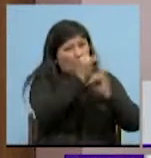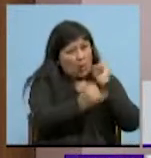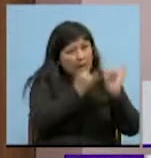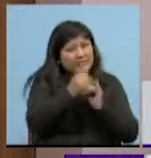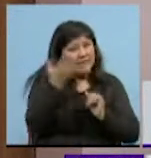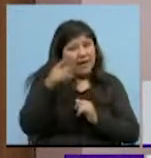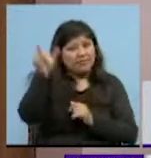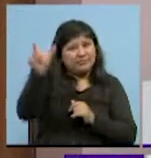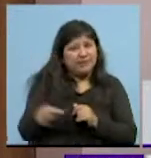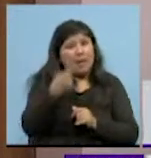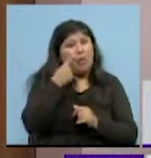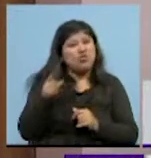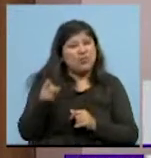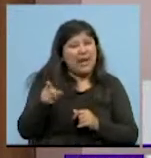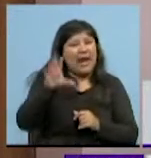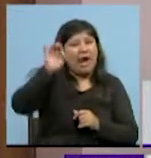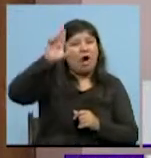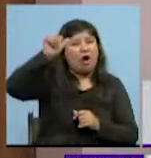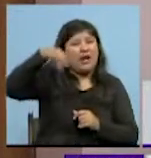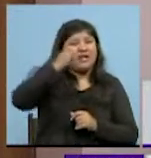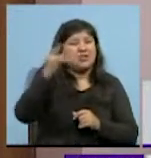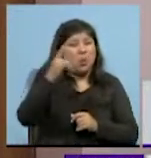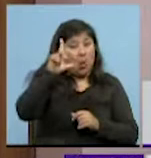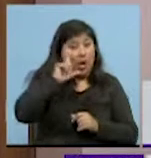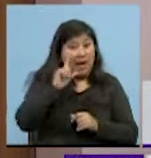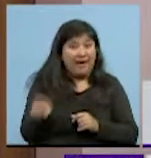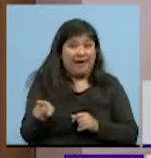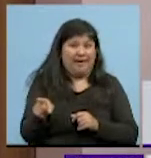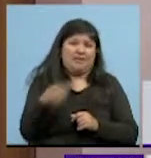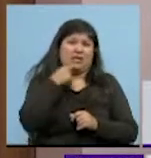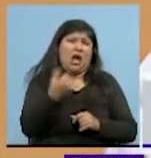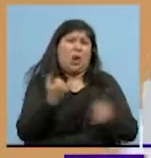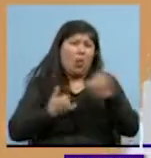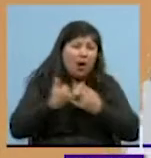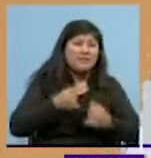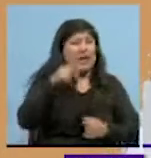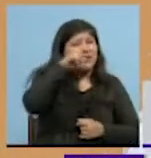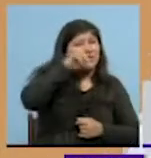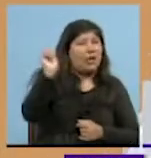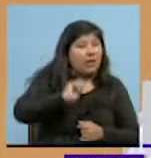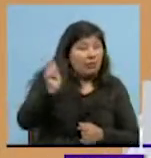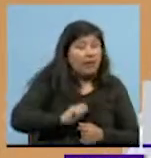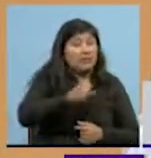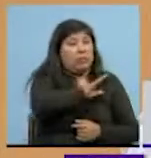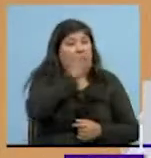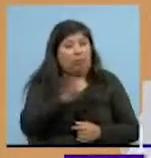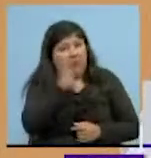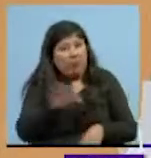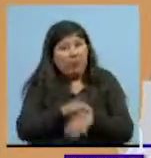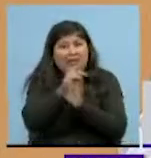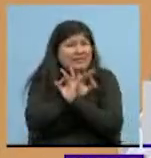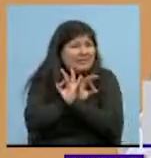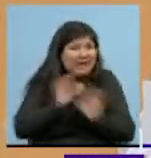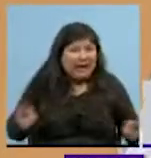7 meses que no van de ronda los médicos. ¿Eso pertenece a su jurisdicción? No, eso pertenece a la Quiaca, a la jurisdicción de Abrapampa